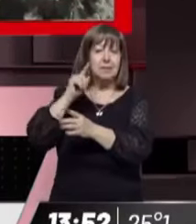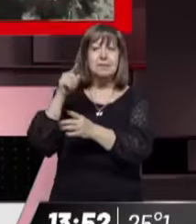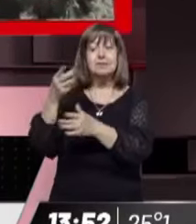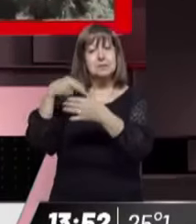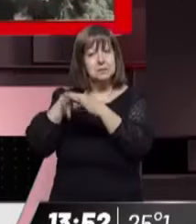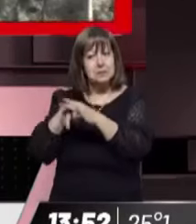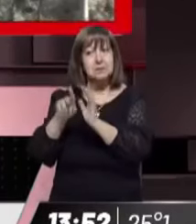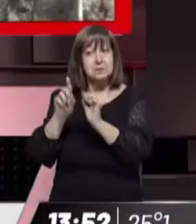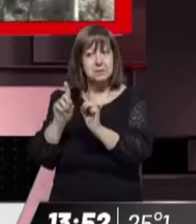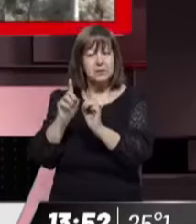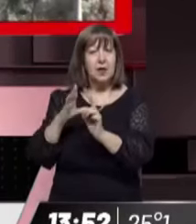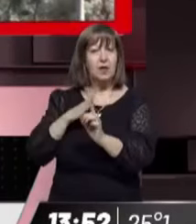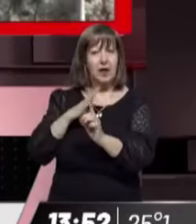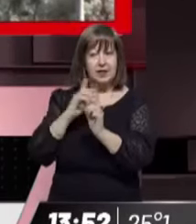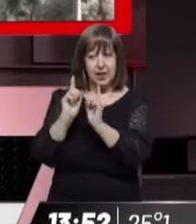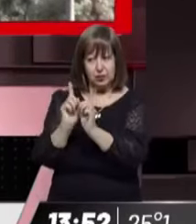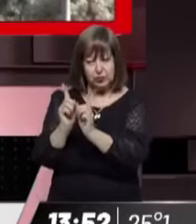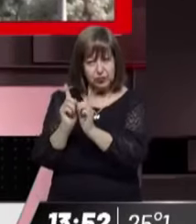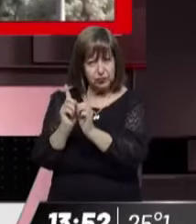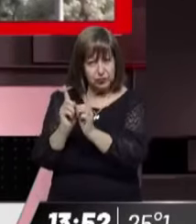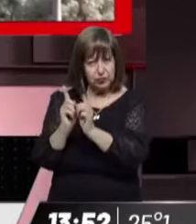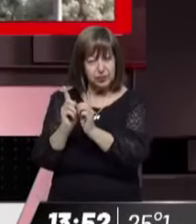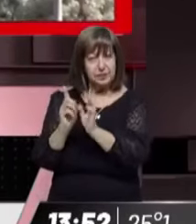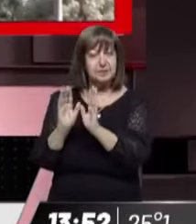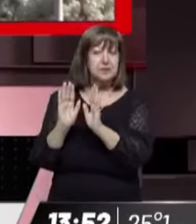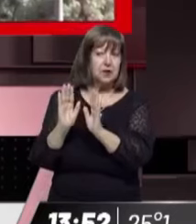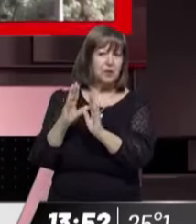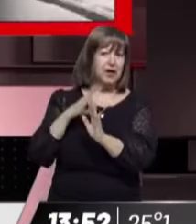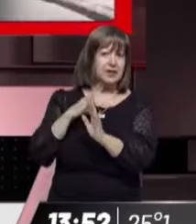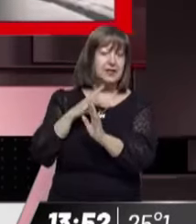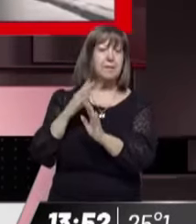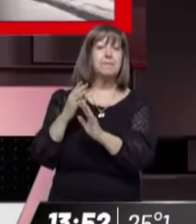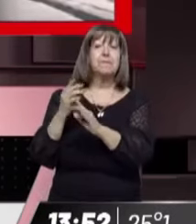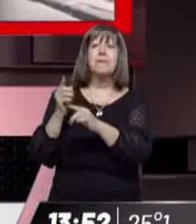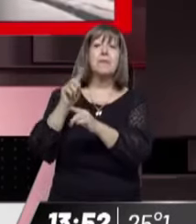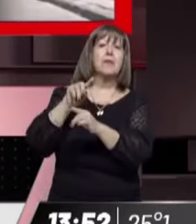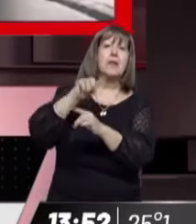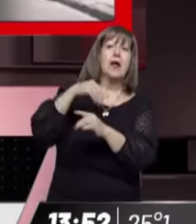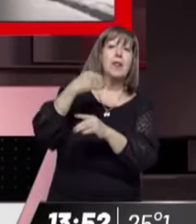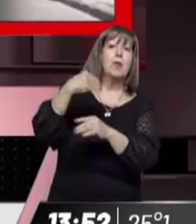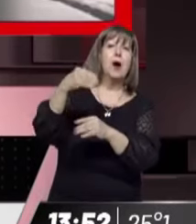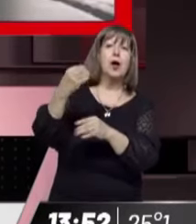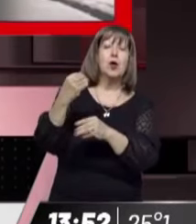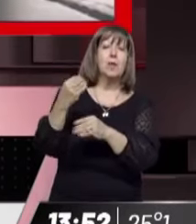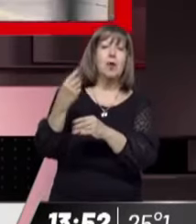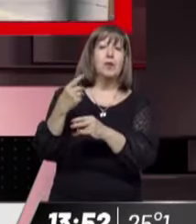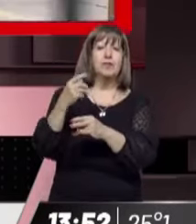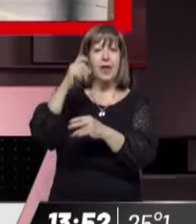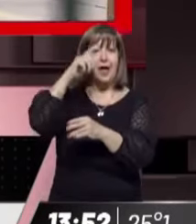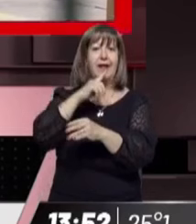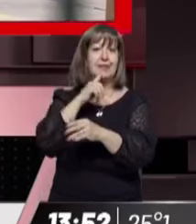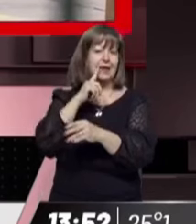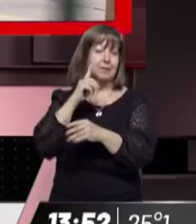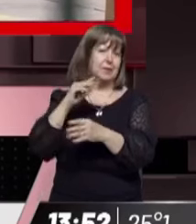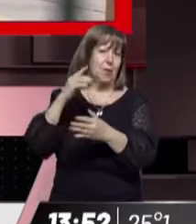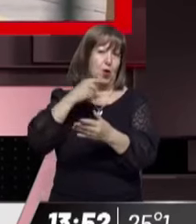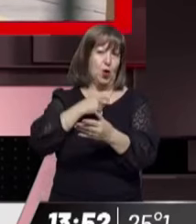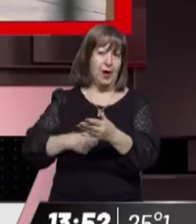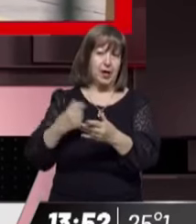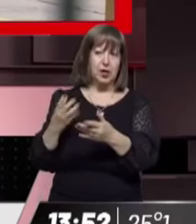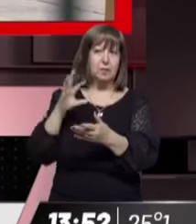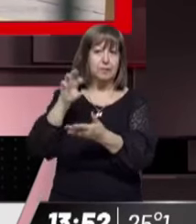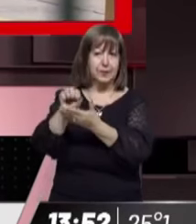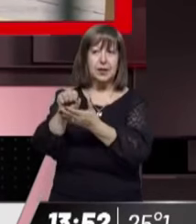nosotros consideremos y también el ETI haya intervenido y diga cómo seguir con este caso. Ella está siendo acompañada por sus